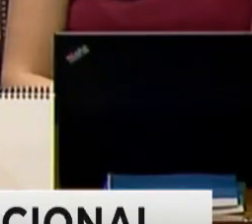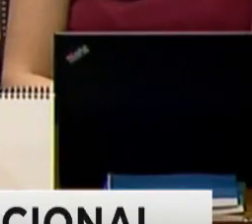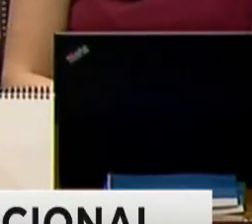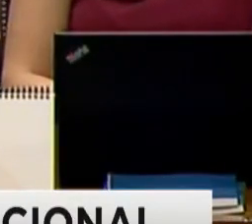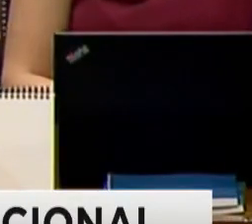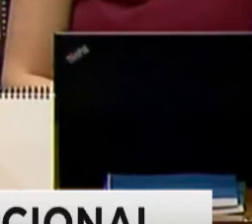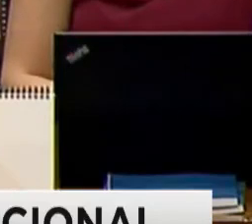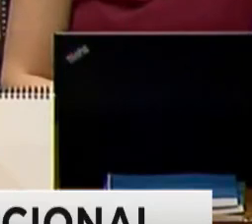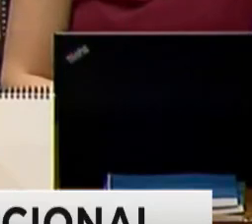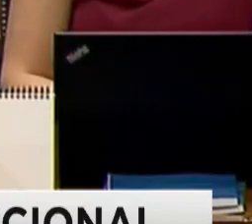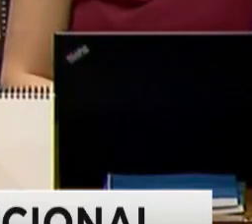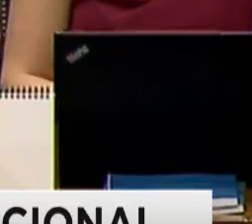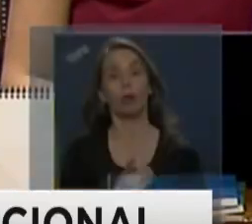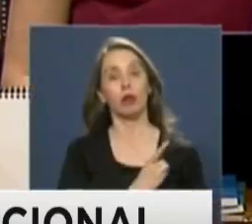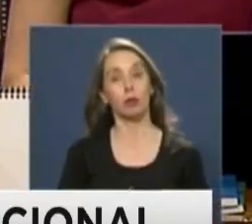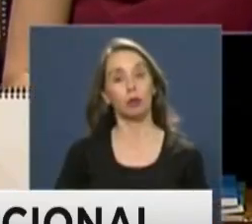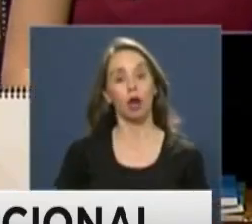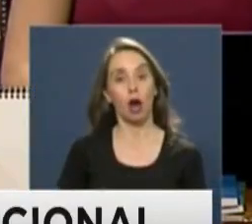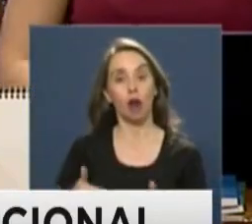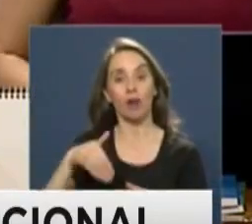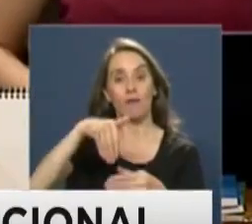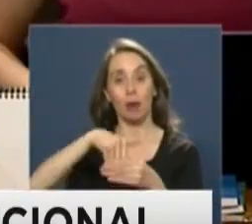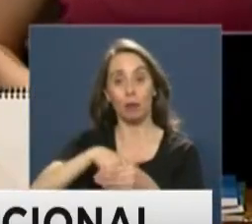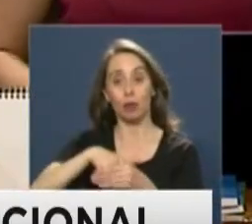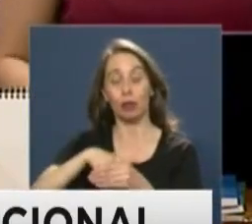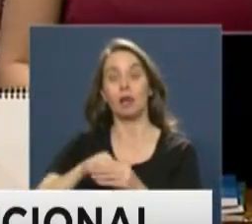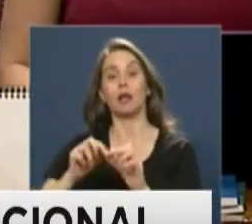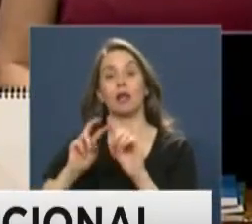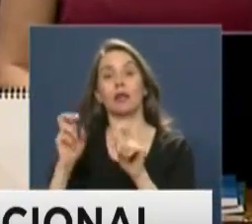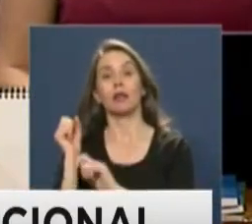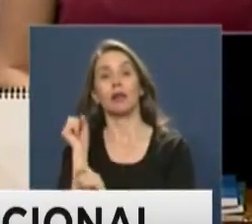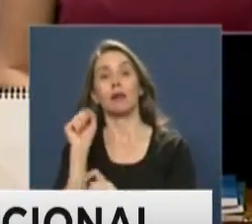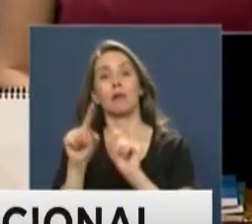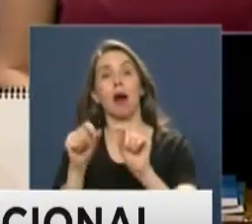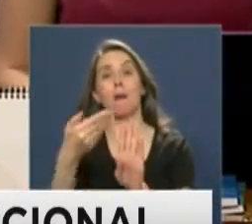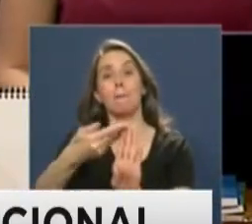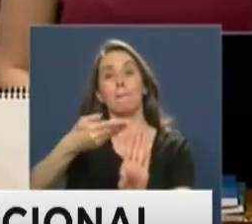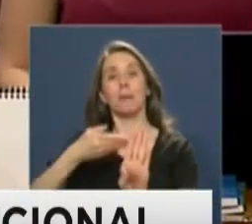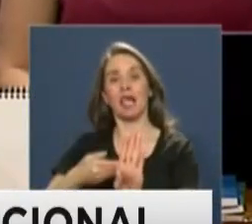Señoras y señores diputados, vamos a la votación de la cuestión previa.